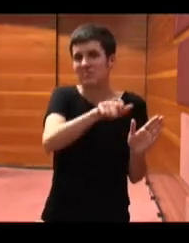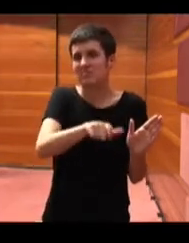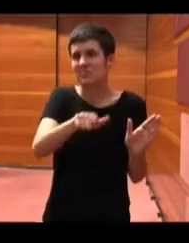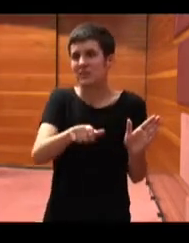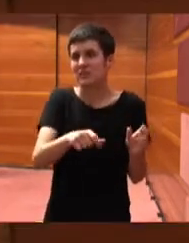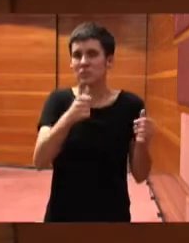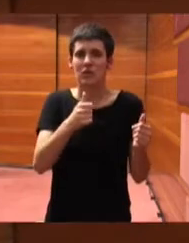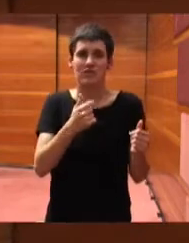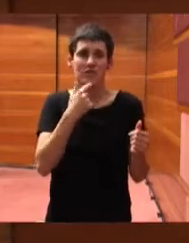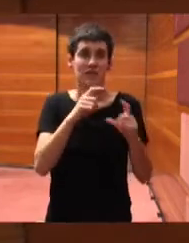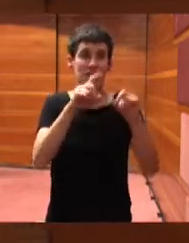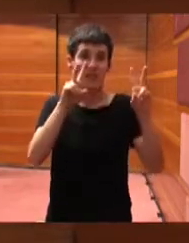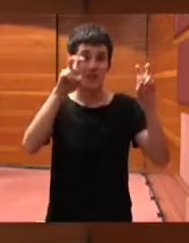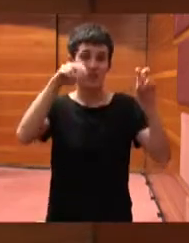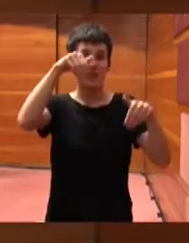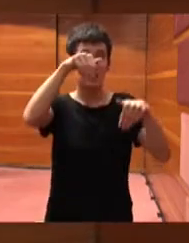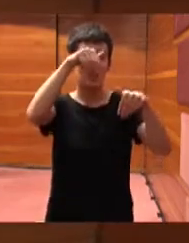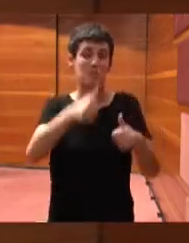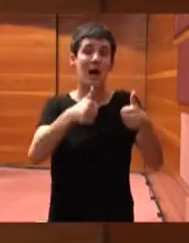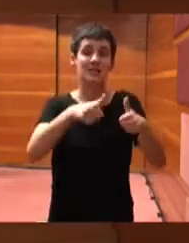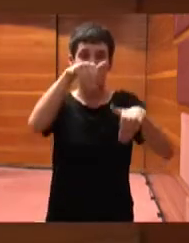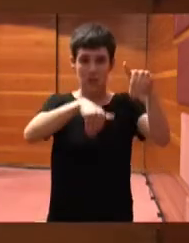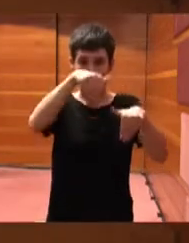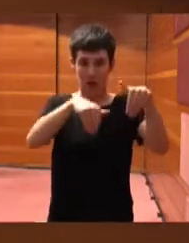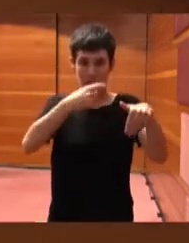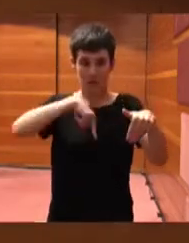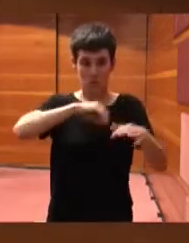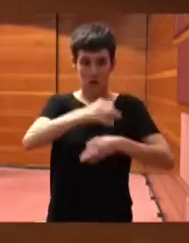Más Democracia, que es una organización que hemos montado para